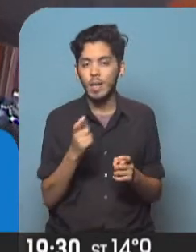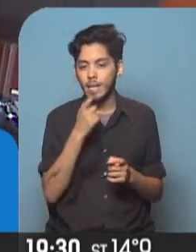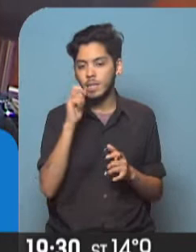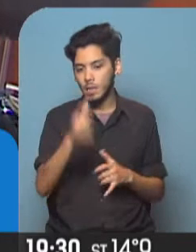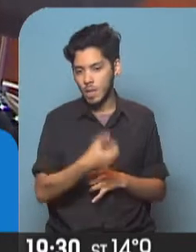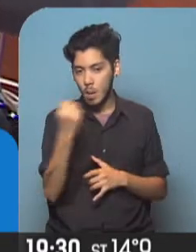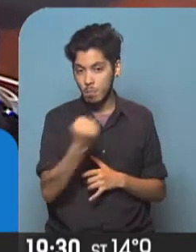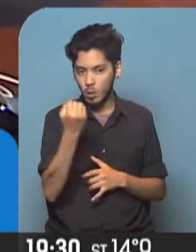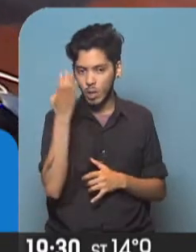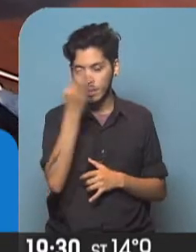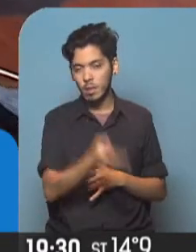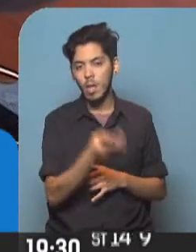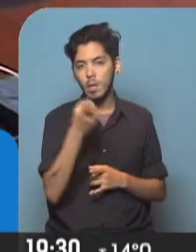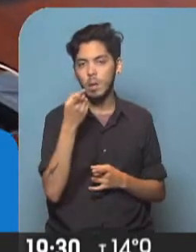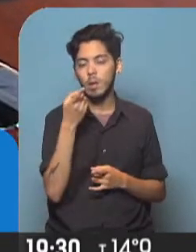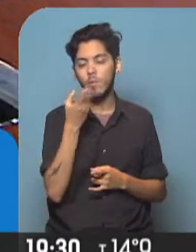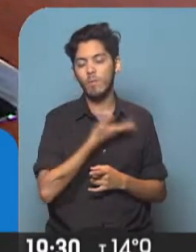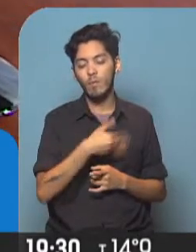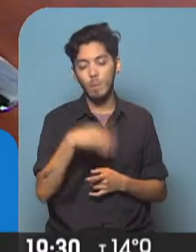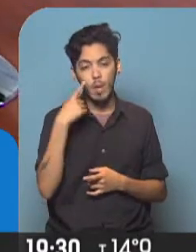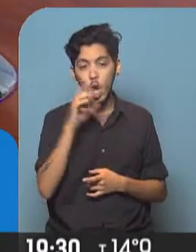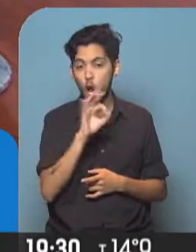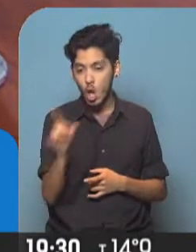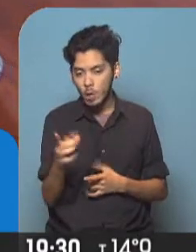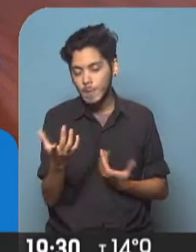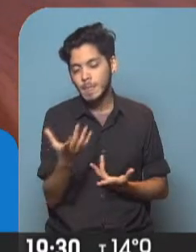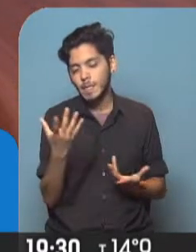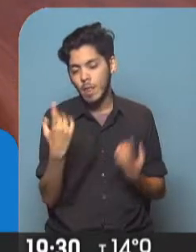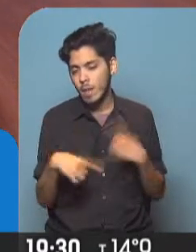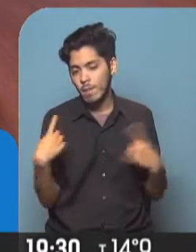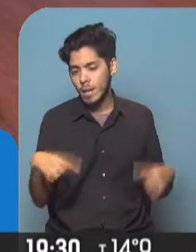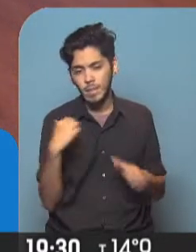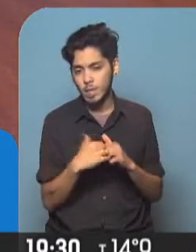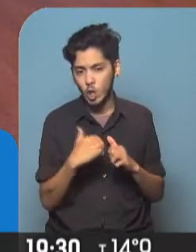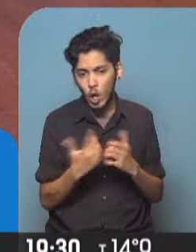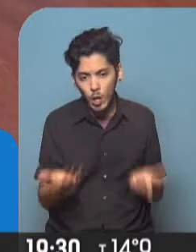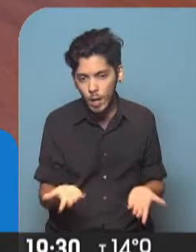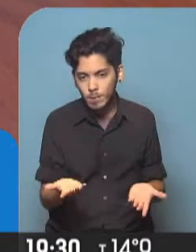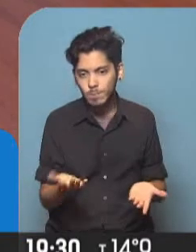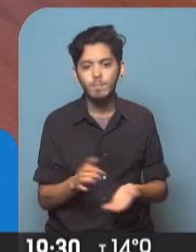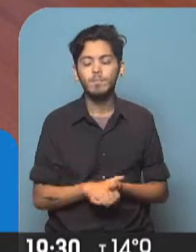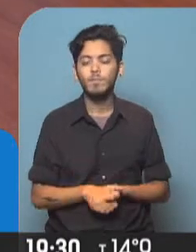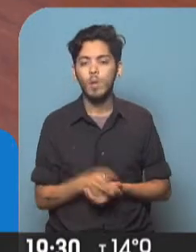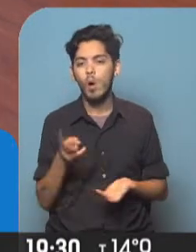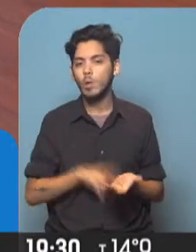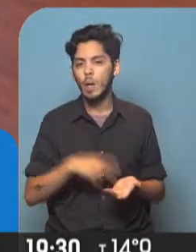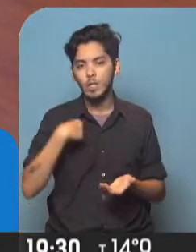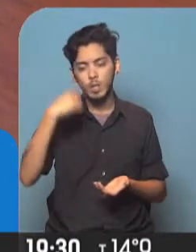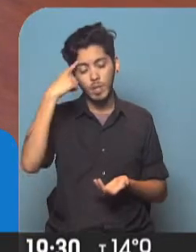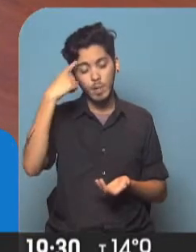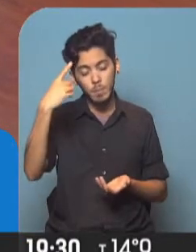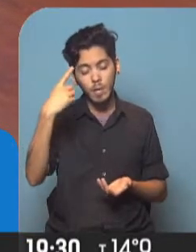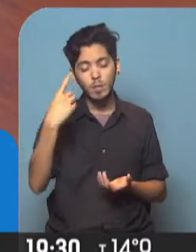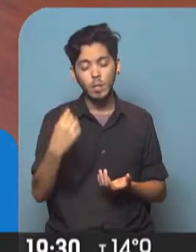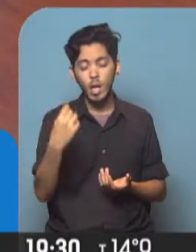ir al fondo ahora o no, bueno, hay distintas versiones. Yo, de vuelta, creo que el país